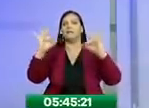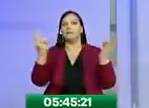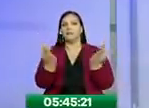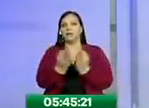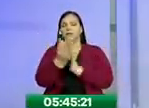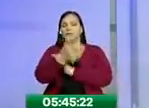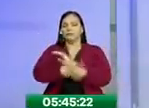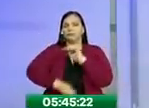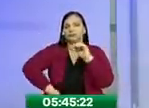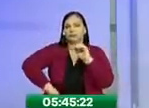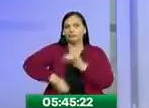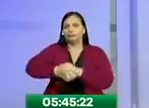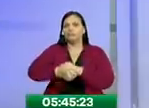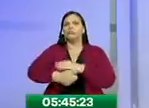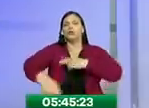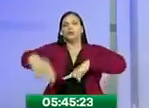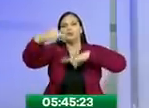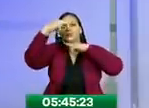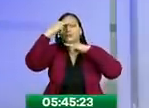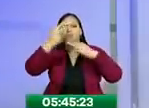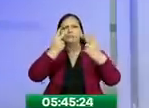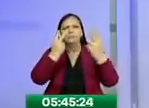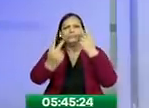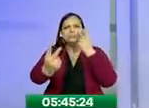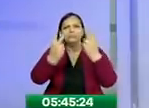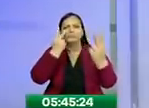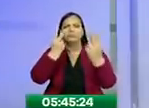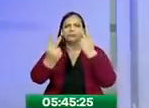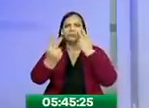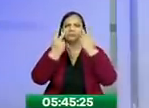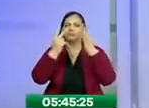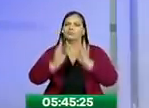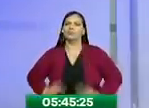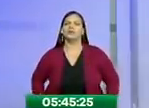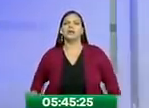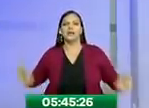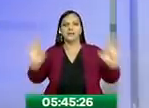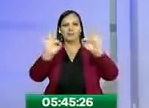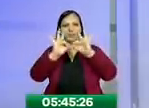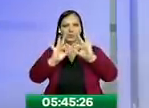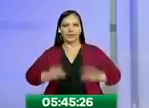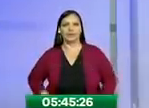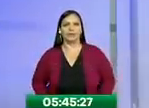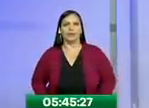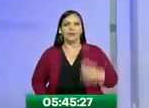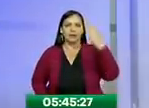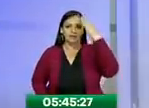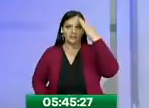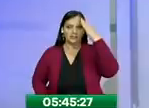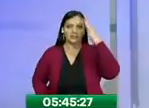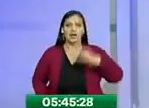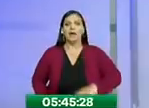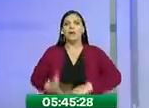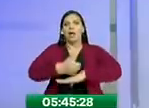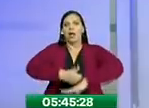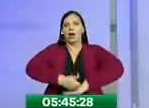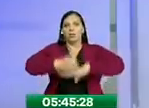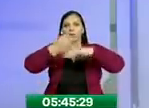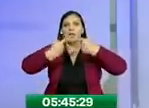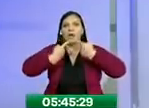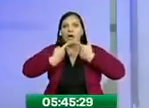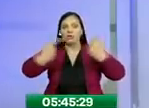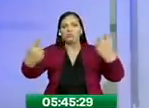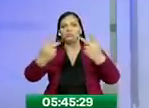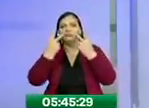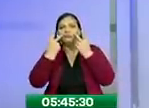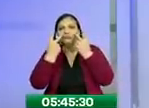informándose. Indudablemente que tienen que estar inteligenciados precisamente por medios oficiales, información